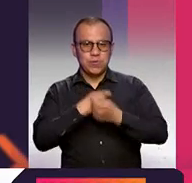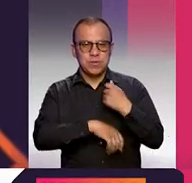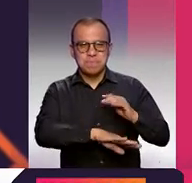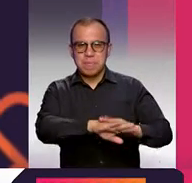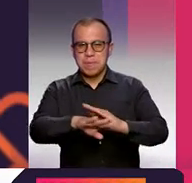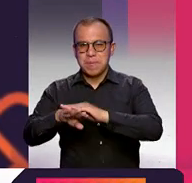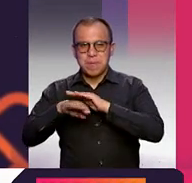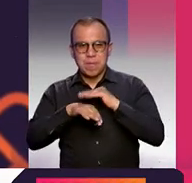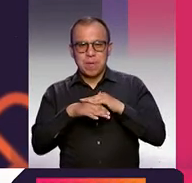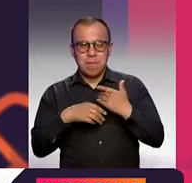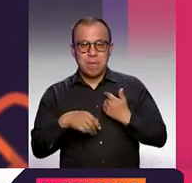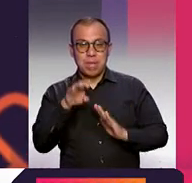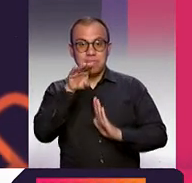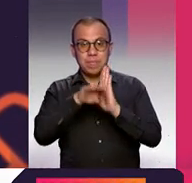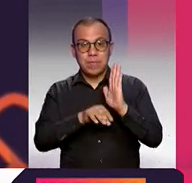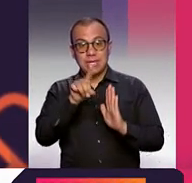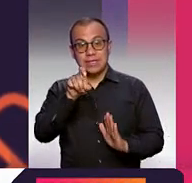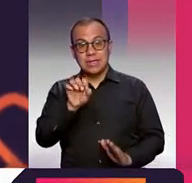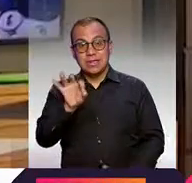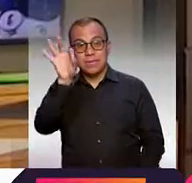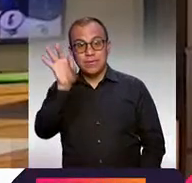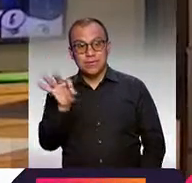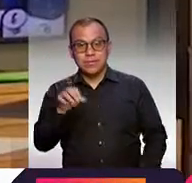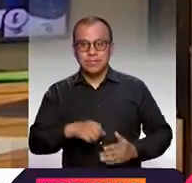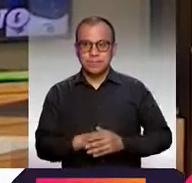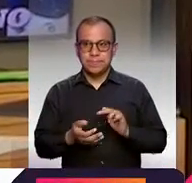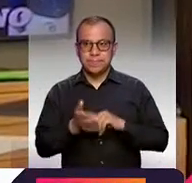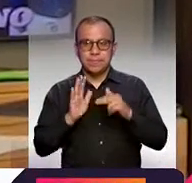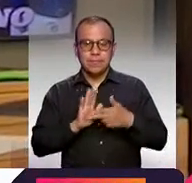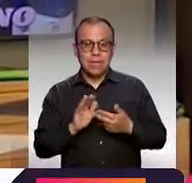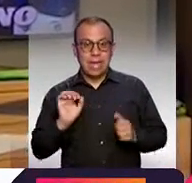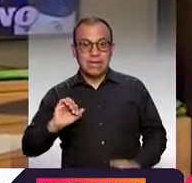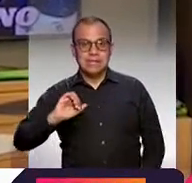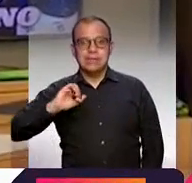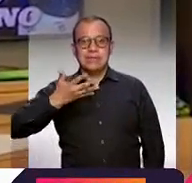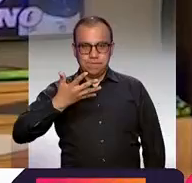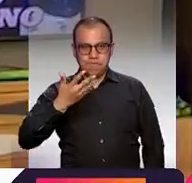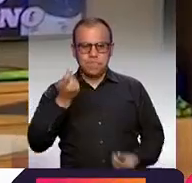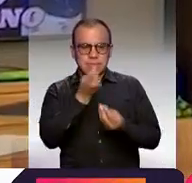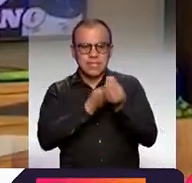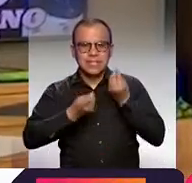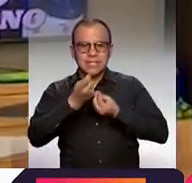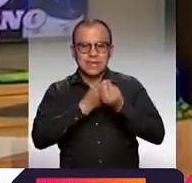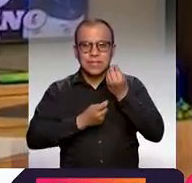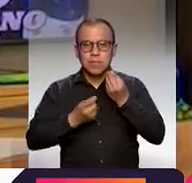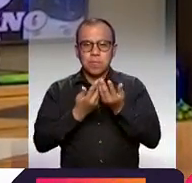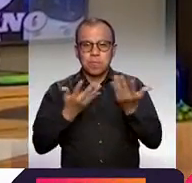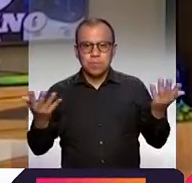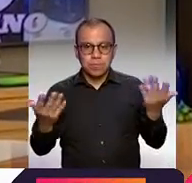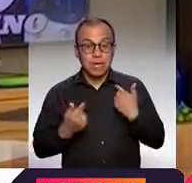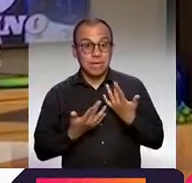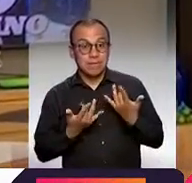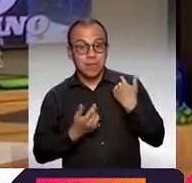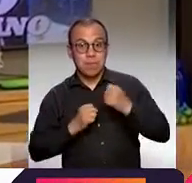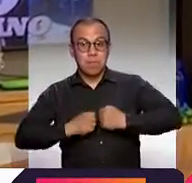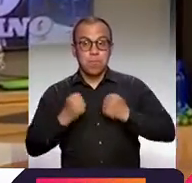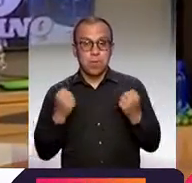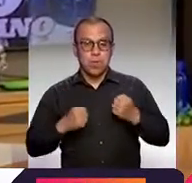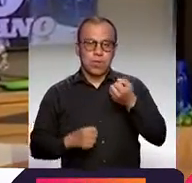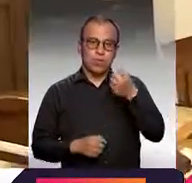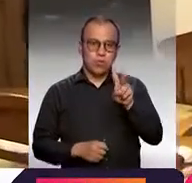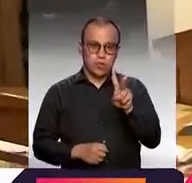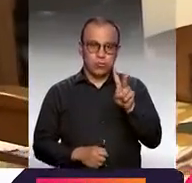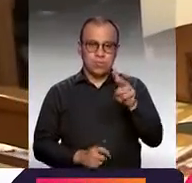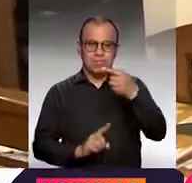de los clientes con ofertas hasta del 60%. Los invitamos al quinto Festival de Diseño y Decoración Despega Bogotá en el 12 de